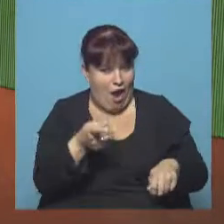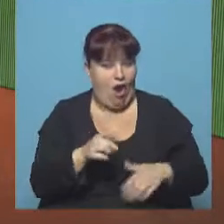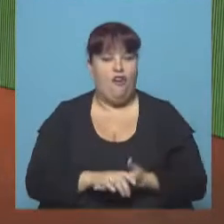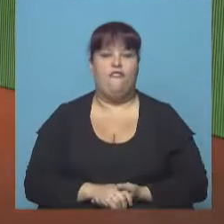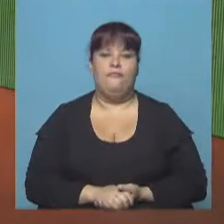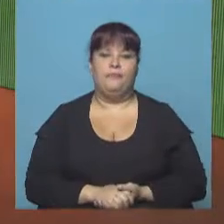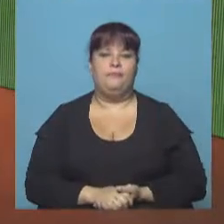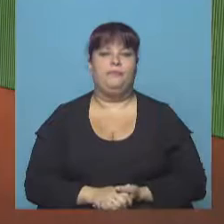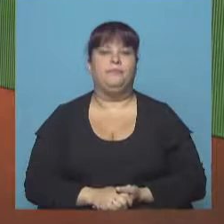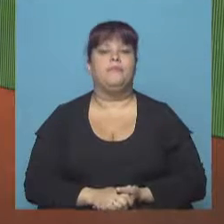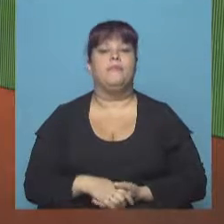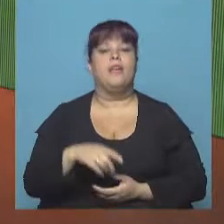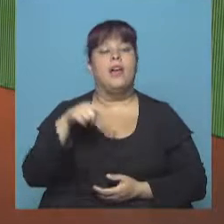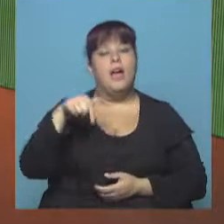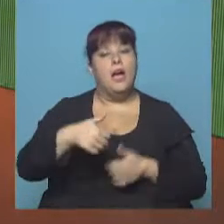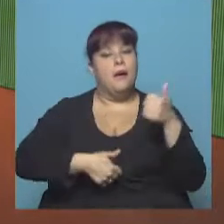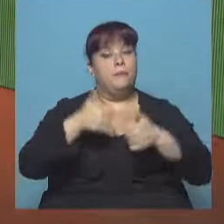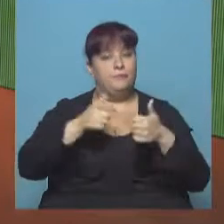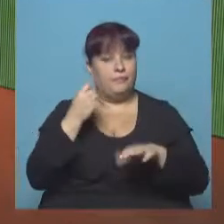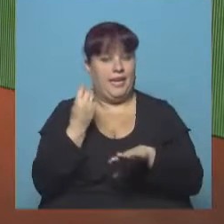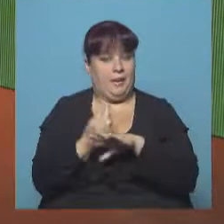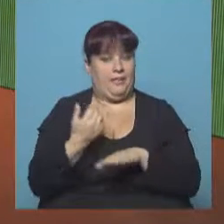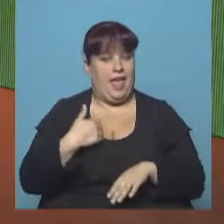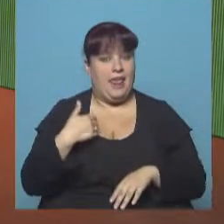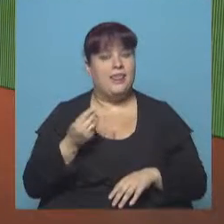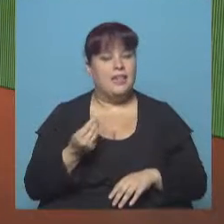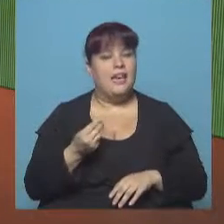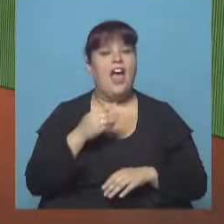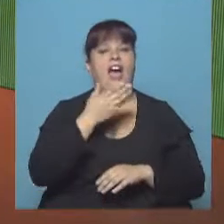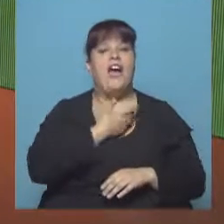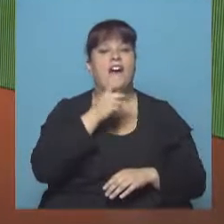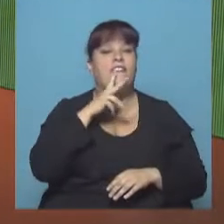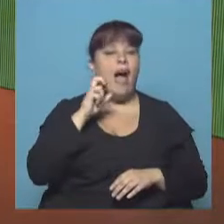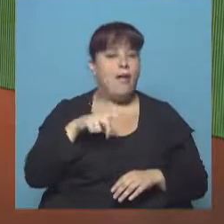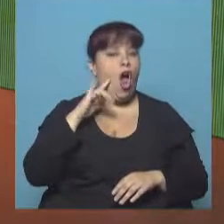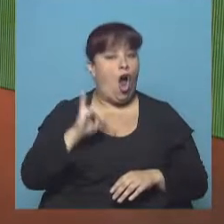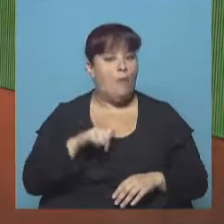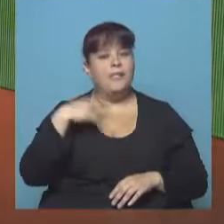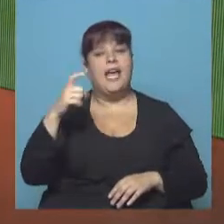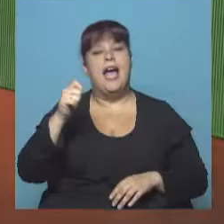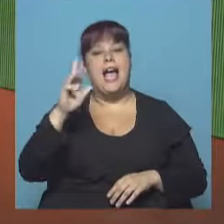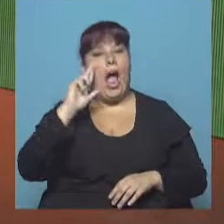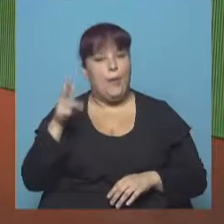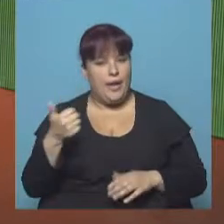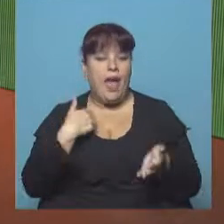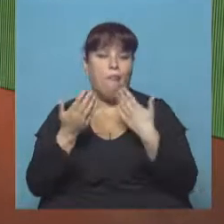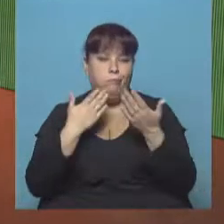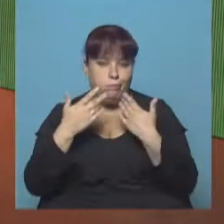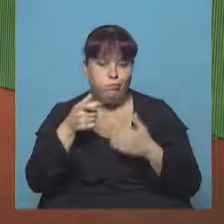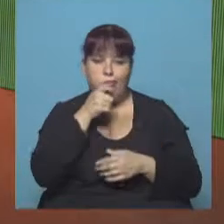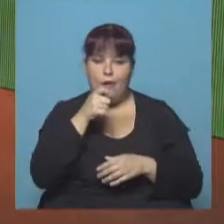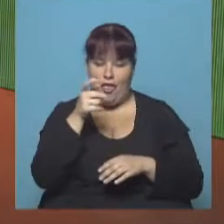por esta disciplina. Los que van a participar representando a nuestro país son Fabián Gómez y también el Pato Cabrera. Con ellos